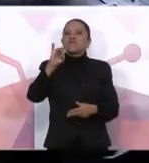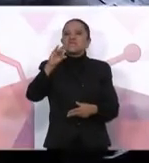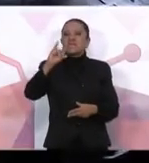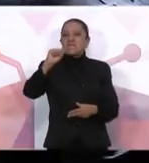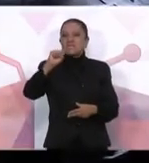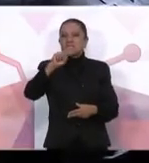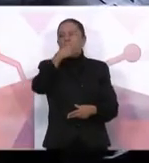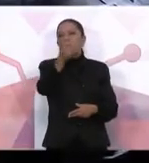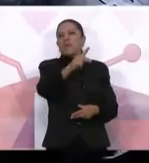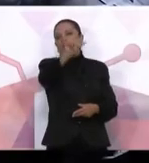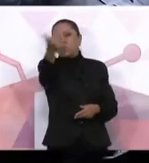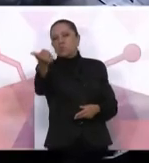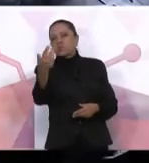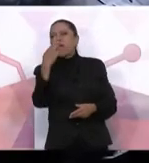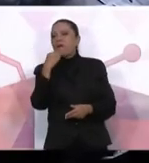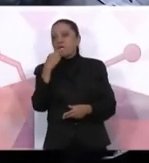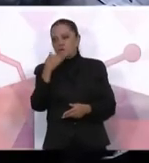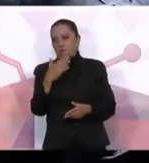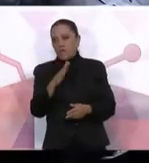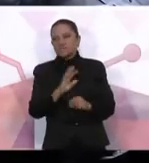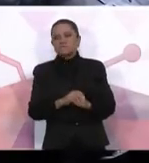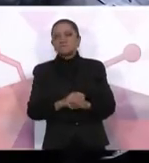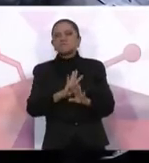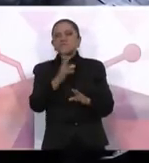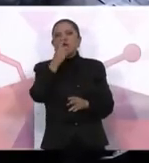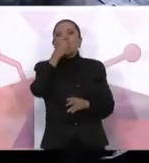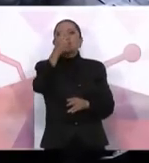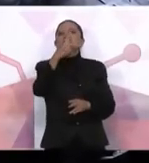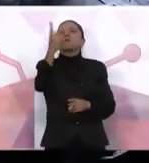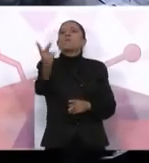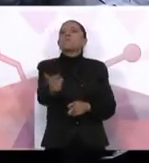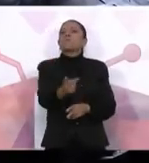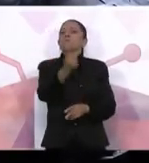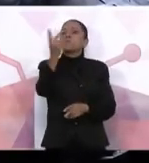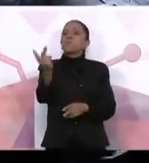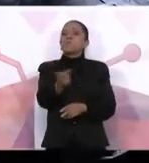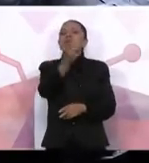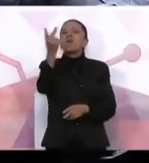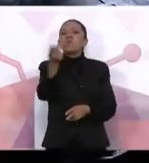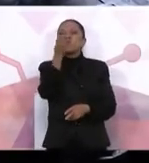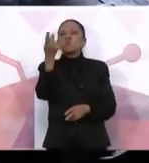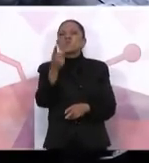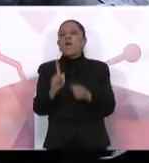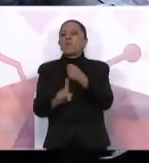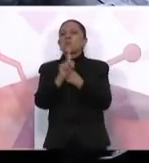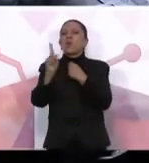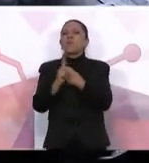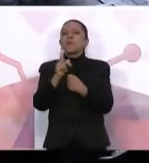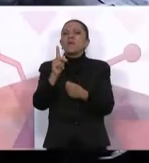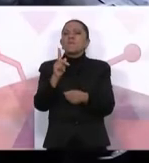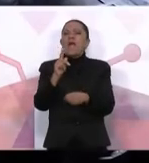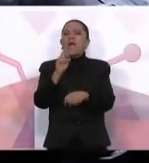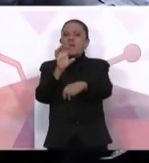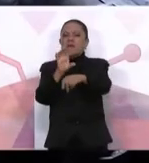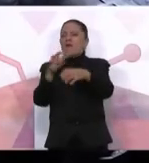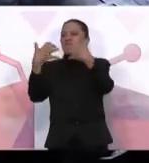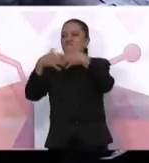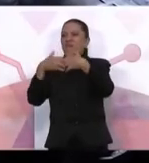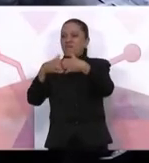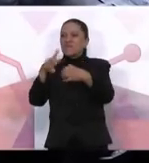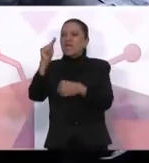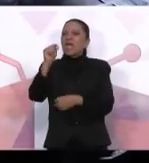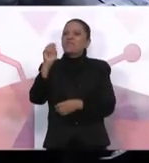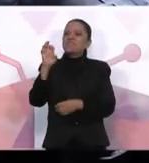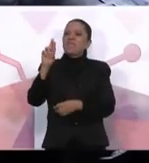el problema de la termoeléctrica de huesca cómo resolverías mayor